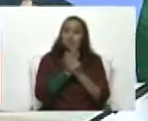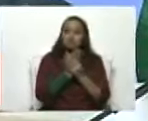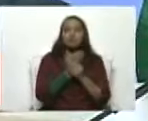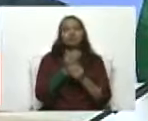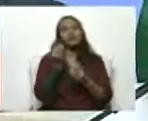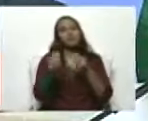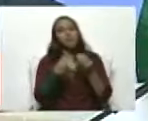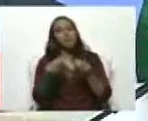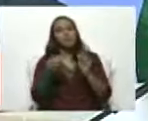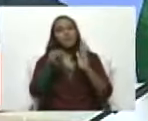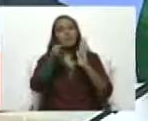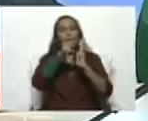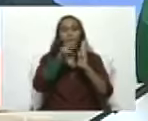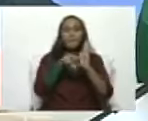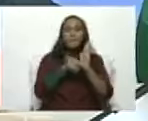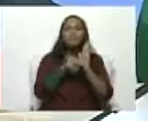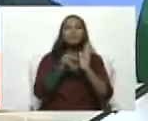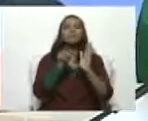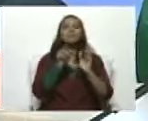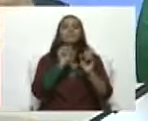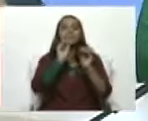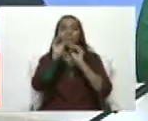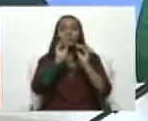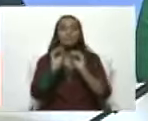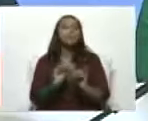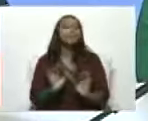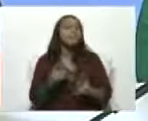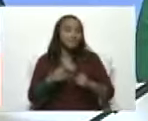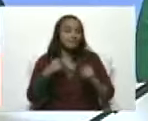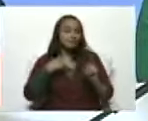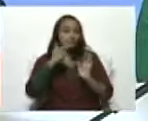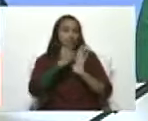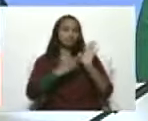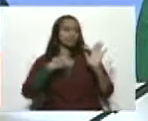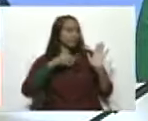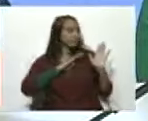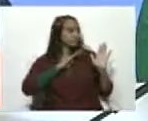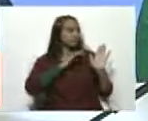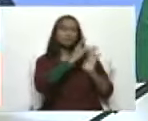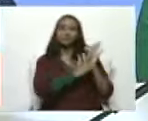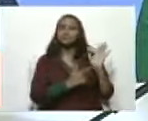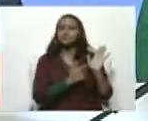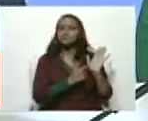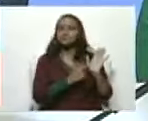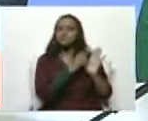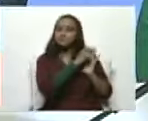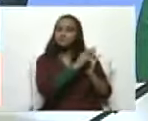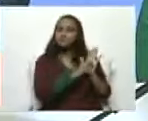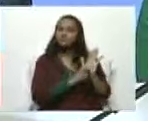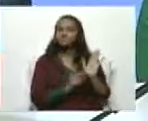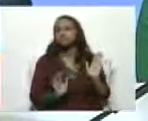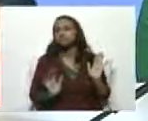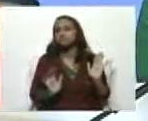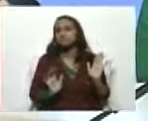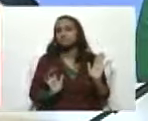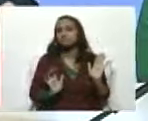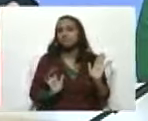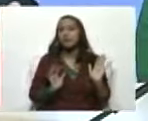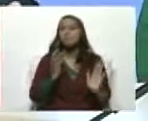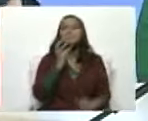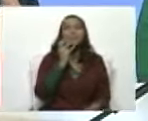control, los chequeos. Pero mi lista es mi lista. Yo siempre pongo el caso de mi